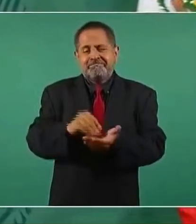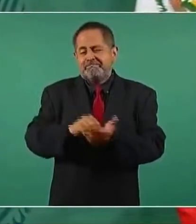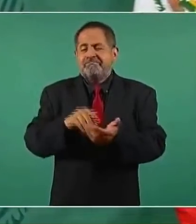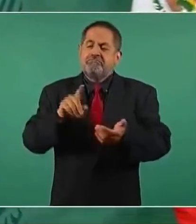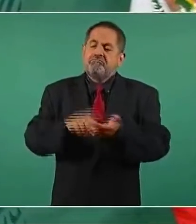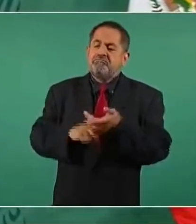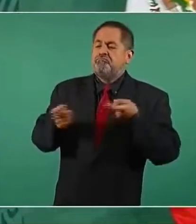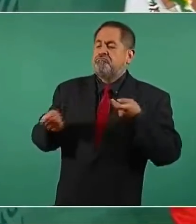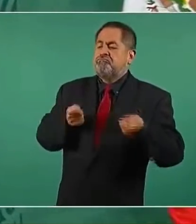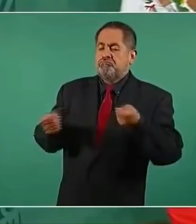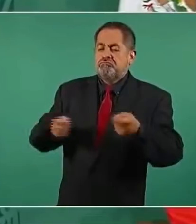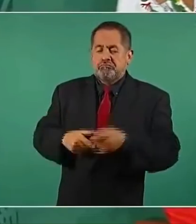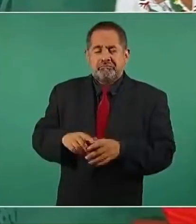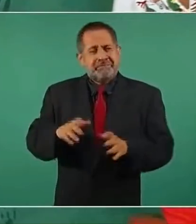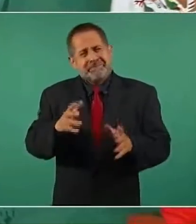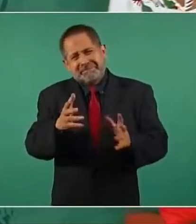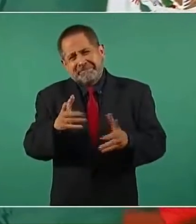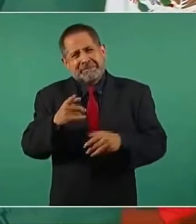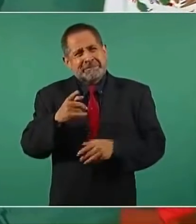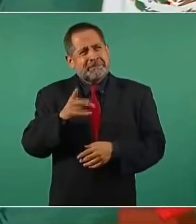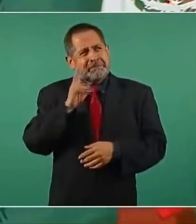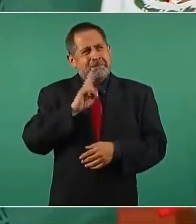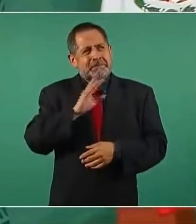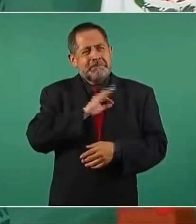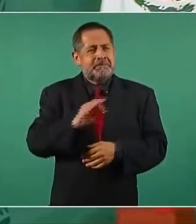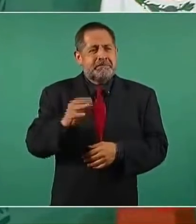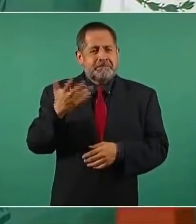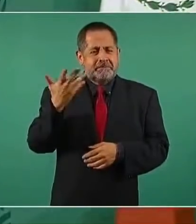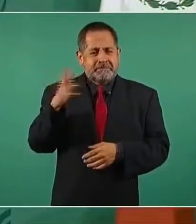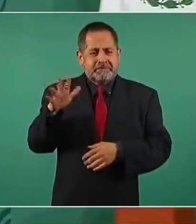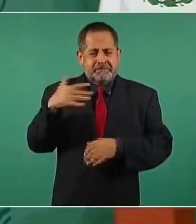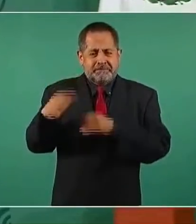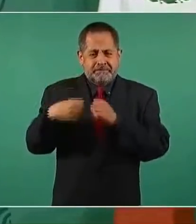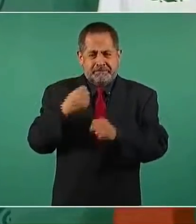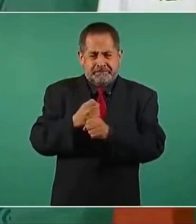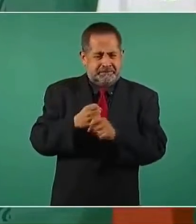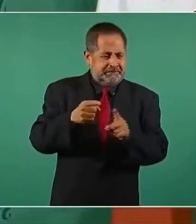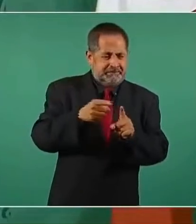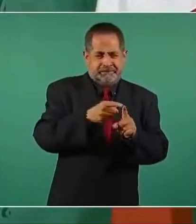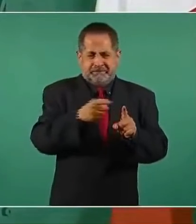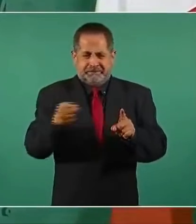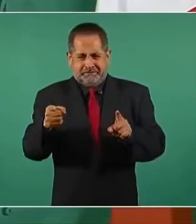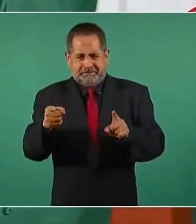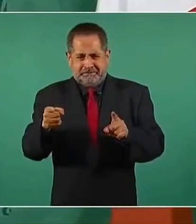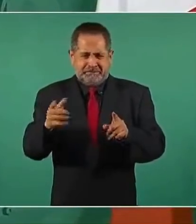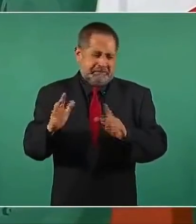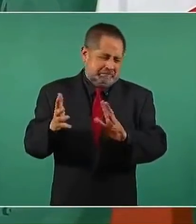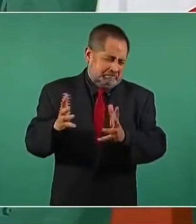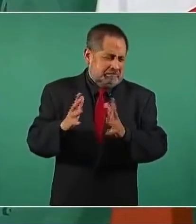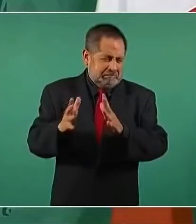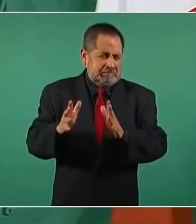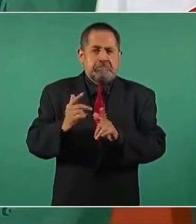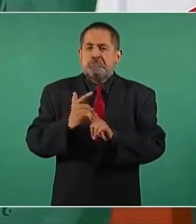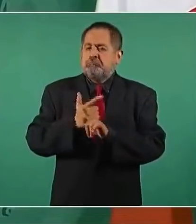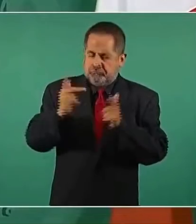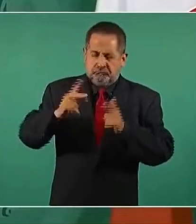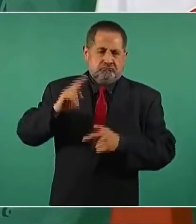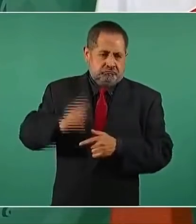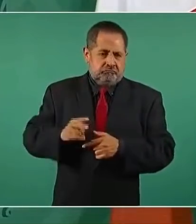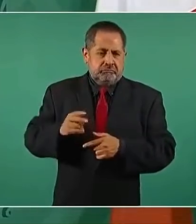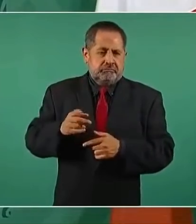Si acaso son 10 años de gobiernos republicanos,